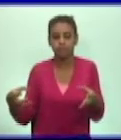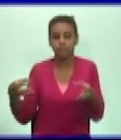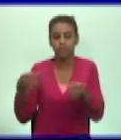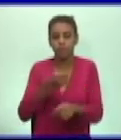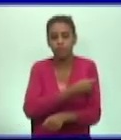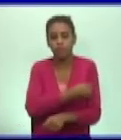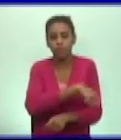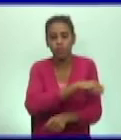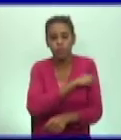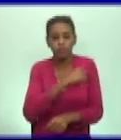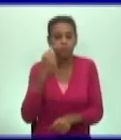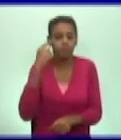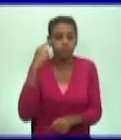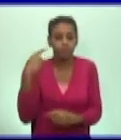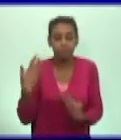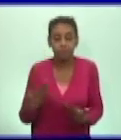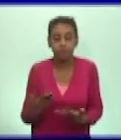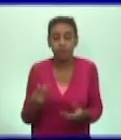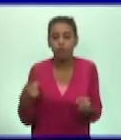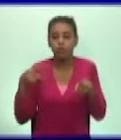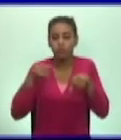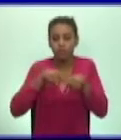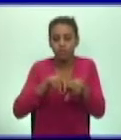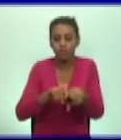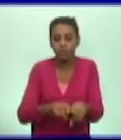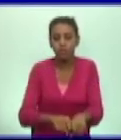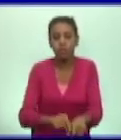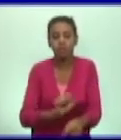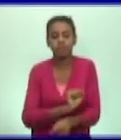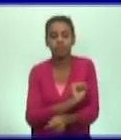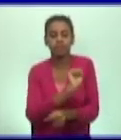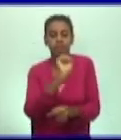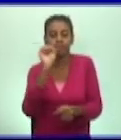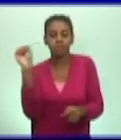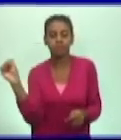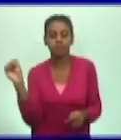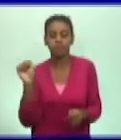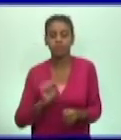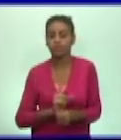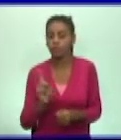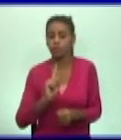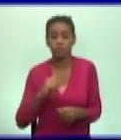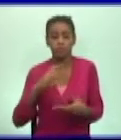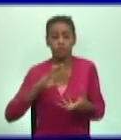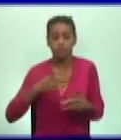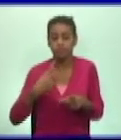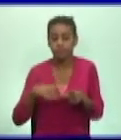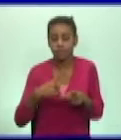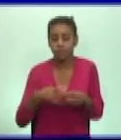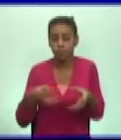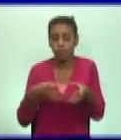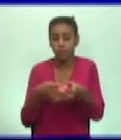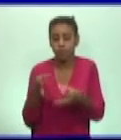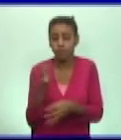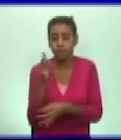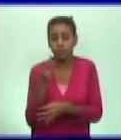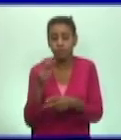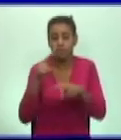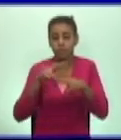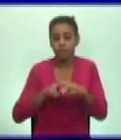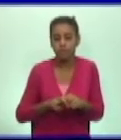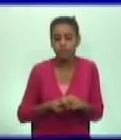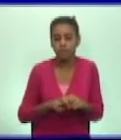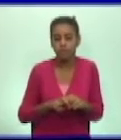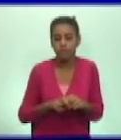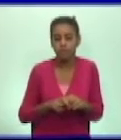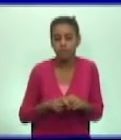ese pueblo que estaban luchando por unificar y por lograr su independencia. No hubo otro remedio para estas tropas francesas que sentarse entonces en la